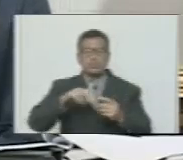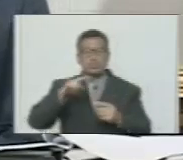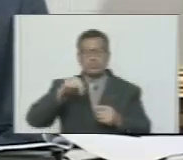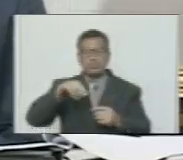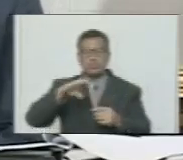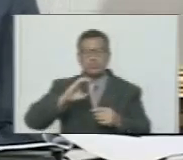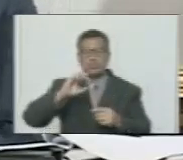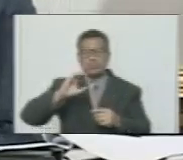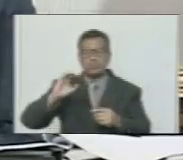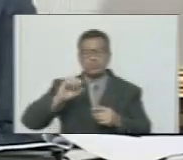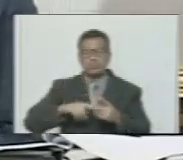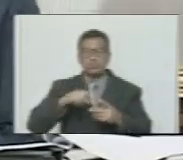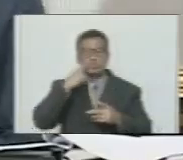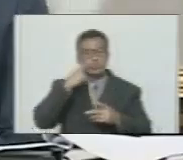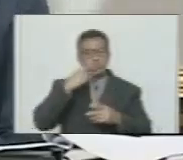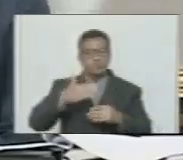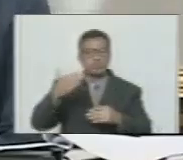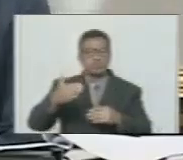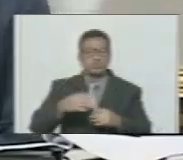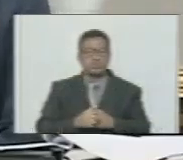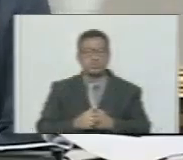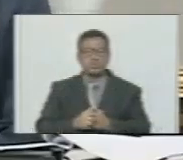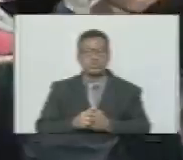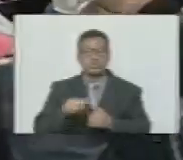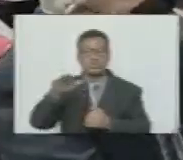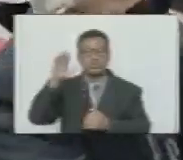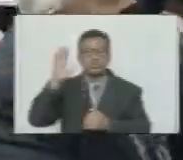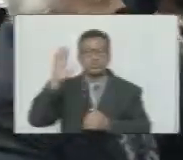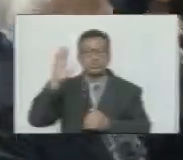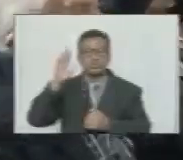UNESCO, sírvanse a manifestarlo con la señal de costumbre.